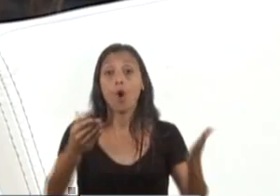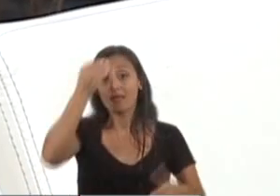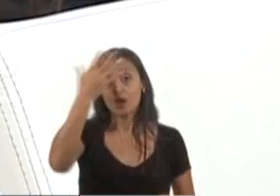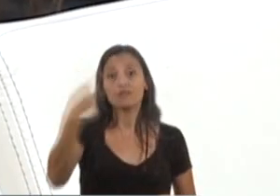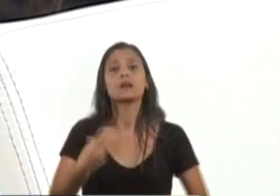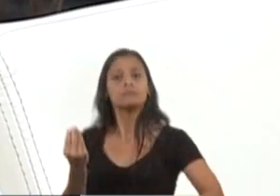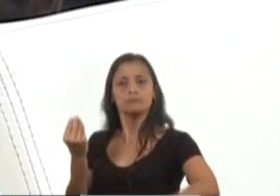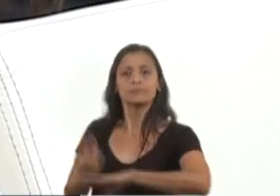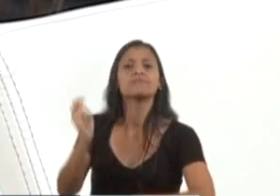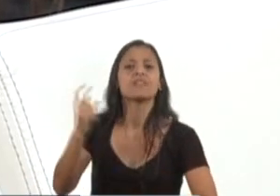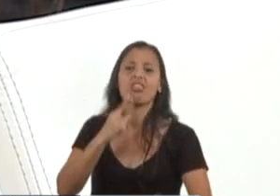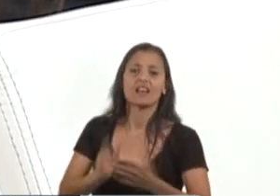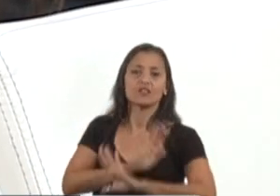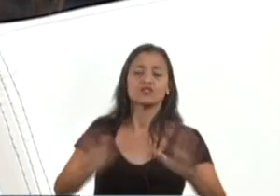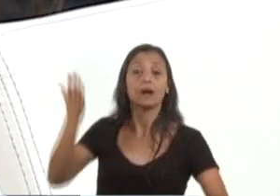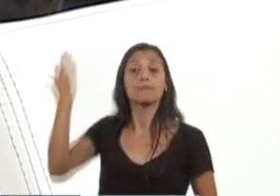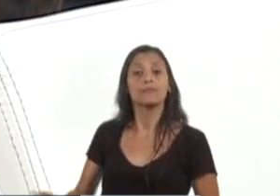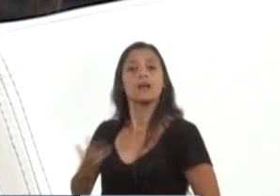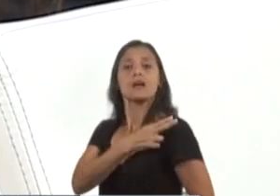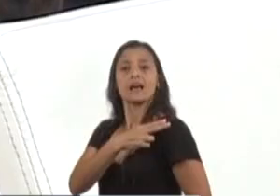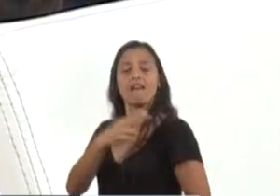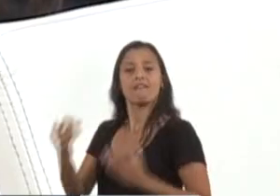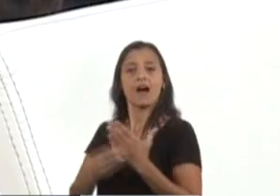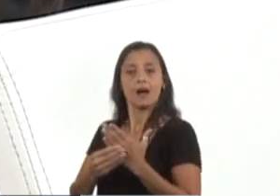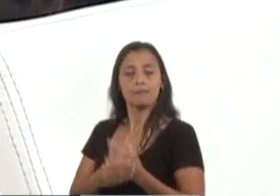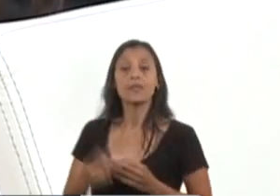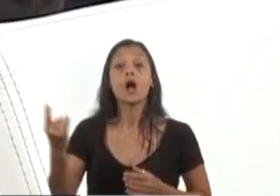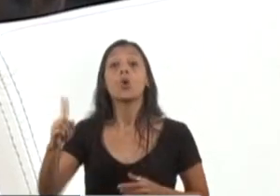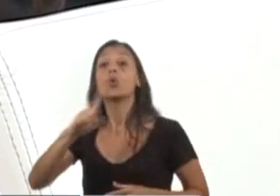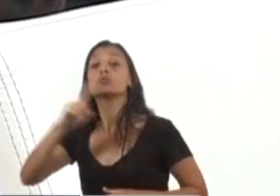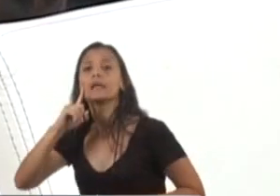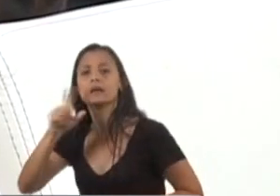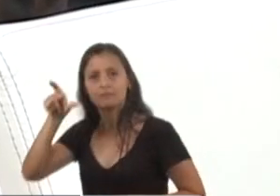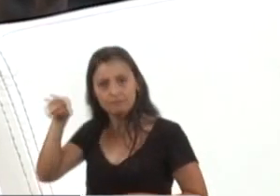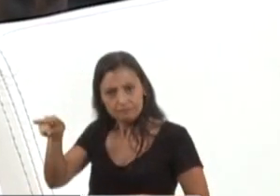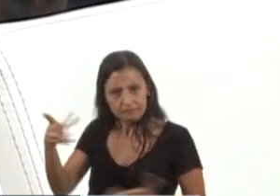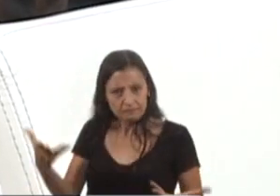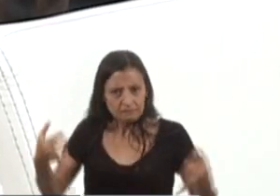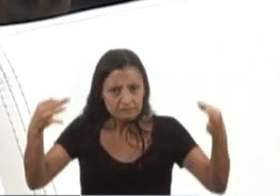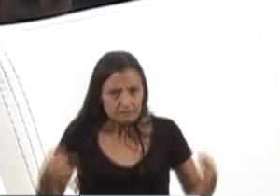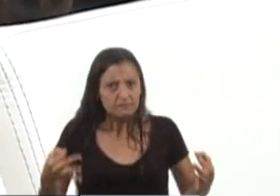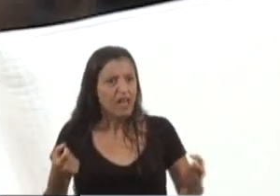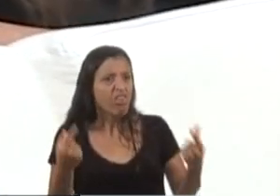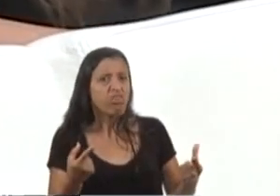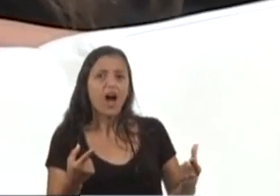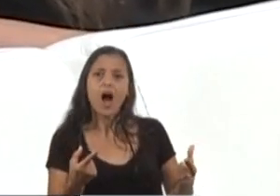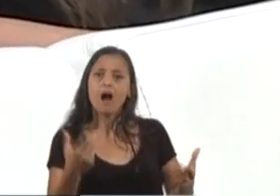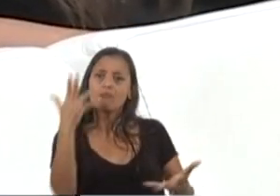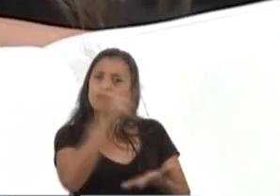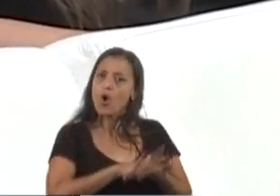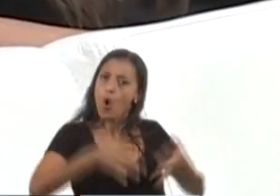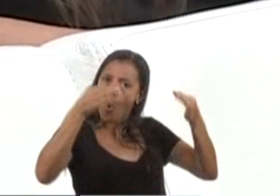oficial designaron a la jefa Sí. gabinete Sí, de sí, perdón. ministerios en la UTI, si eso le parece cierta garantía de transparencia, teniendo que